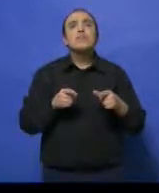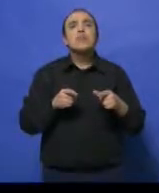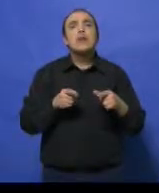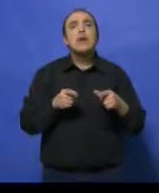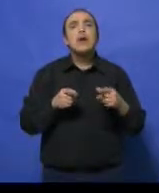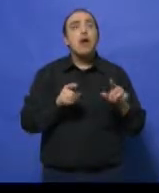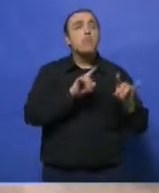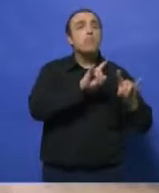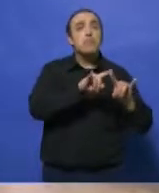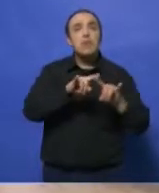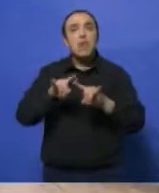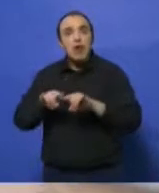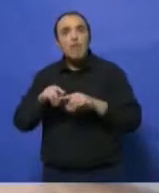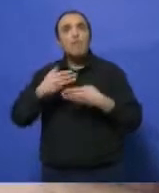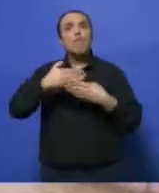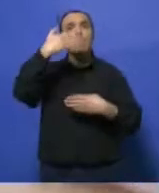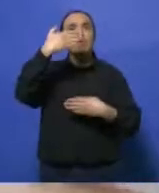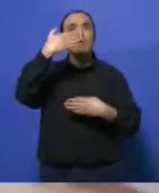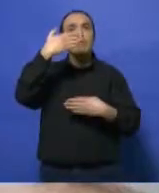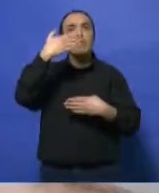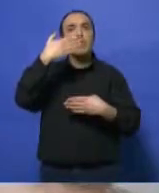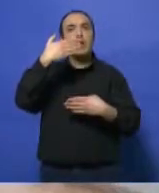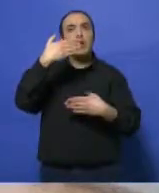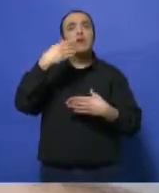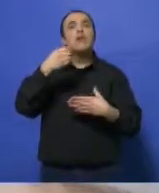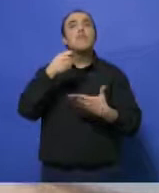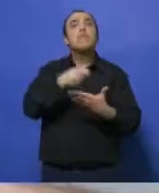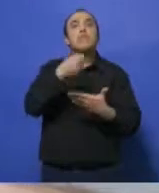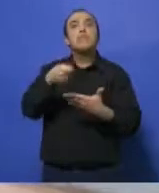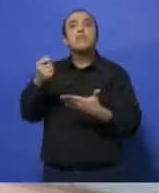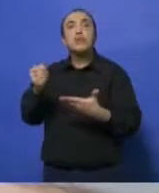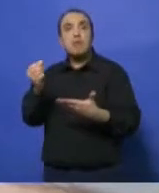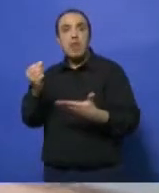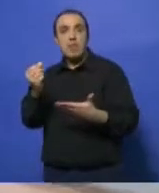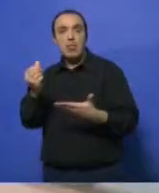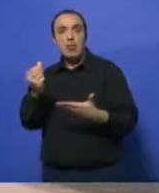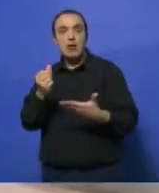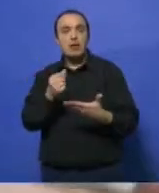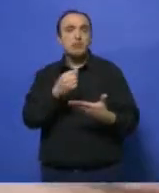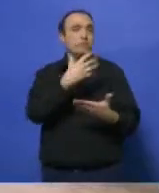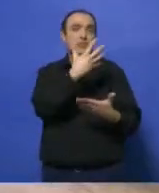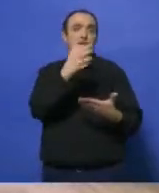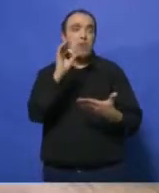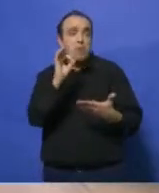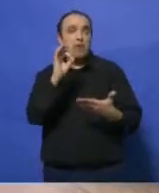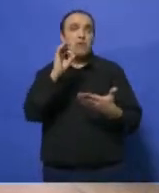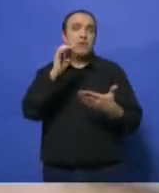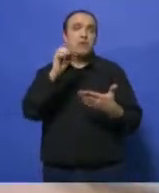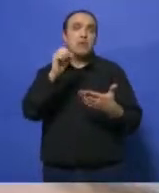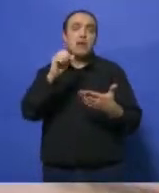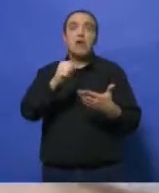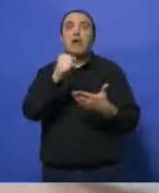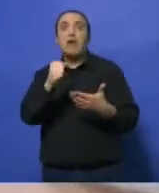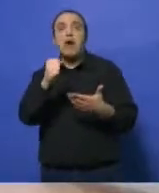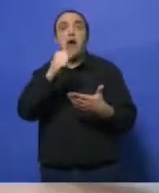en Ideame, donde pueden hacer su pequeño gran aporte. No importa el monto, hay desde 50 hasta 1.500.